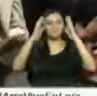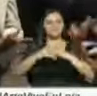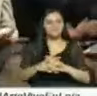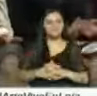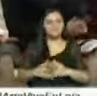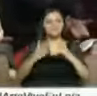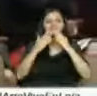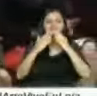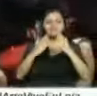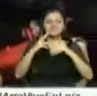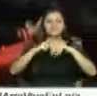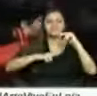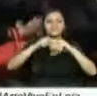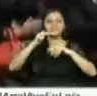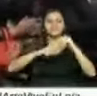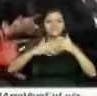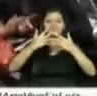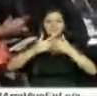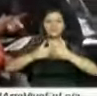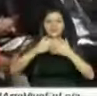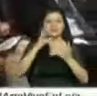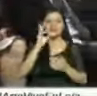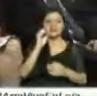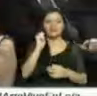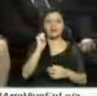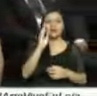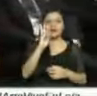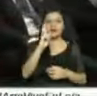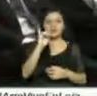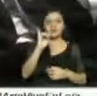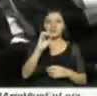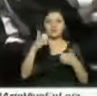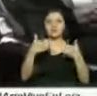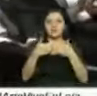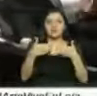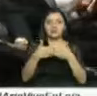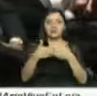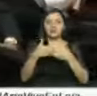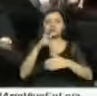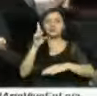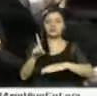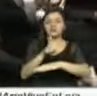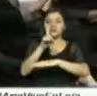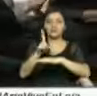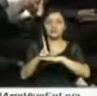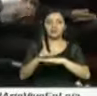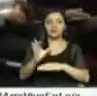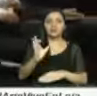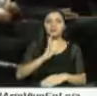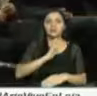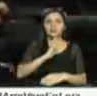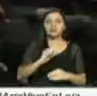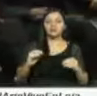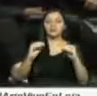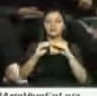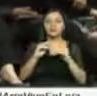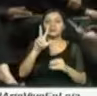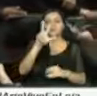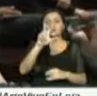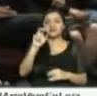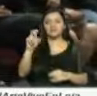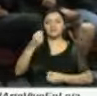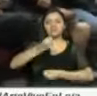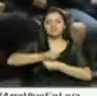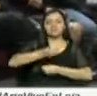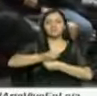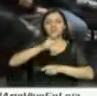Gracias a la constructora Fabriequipos, a sus directivos, técnicos y a sus 300